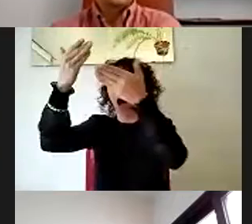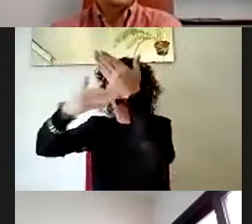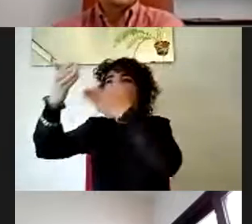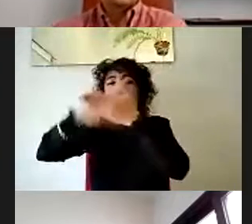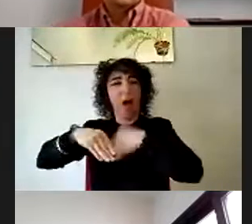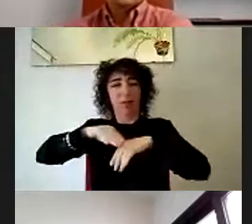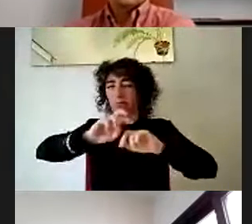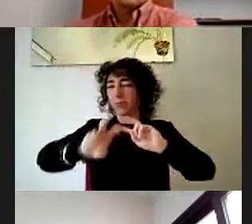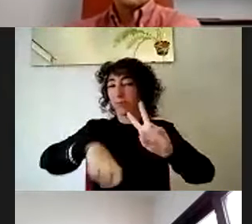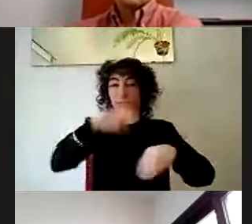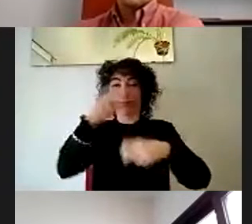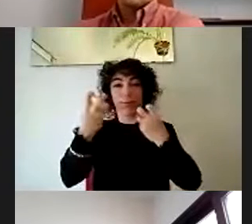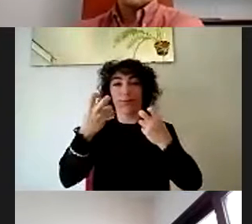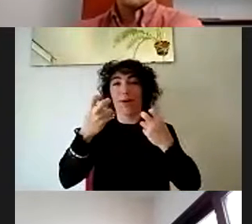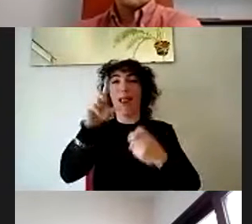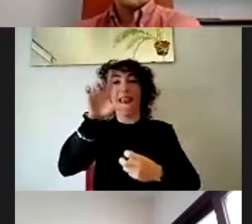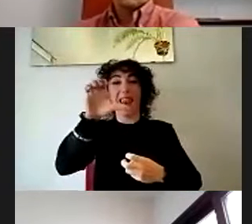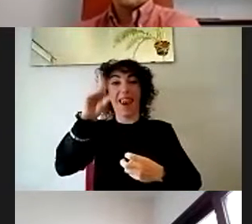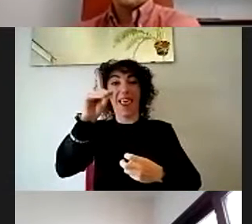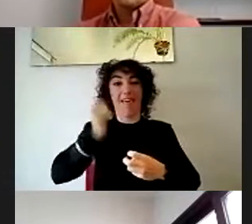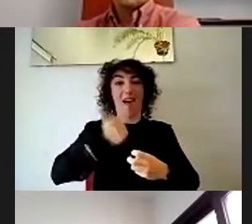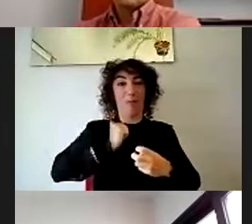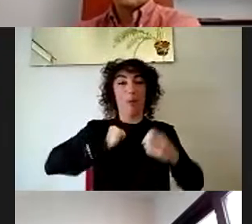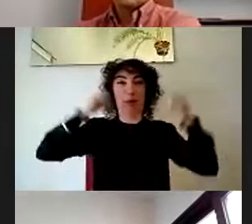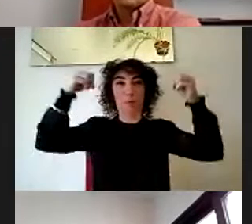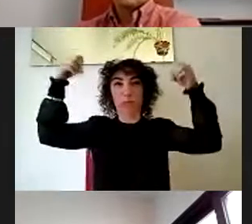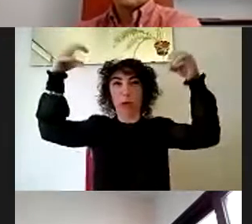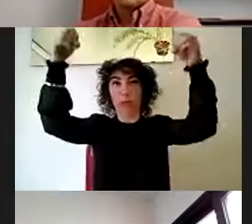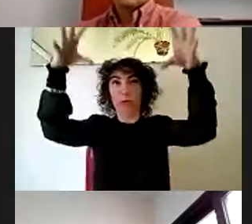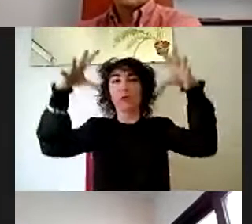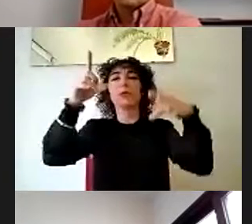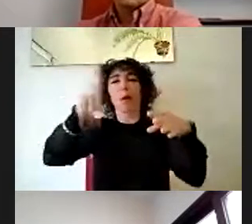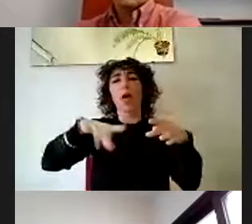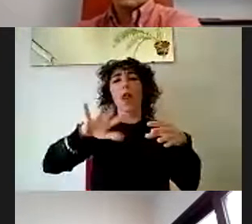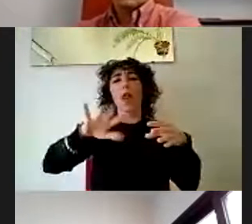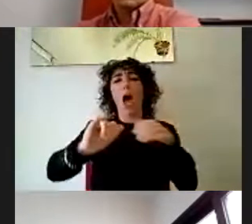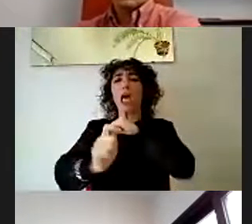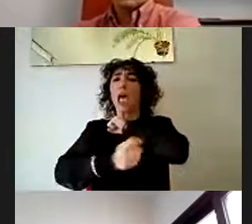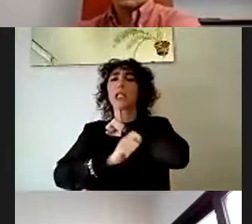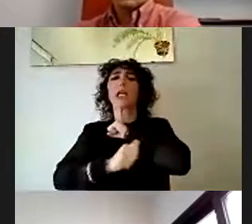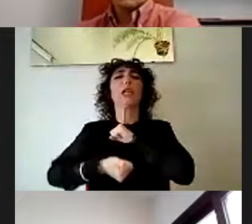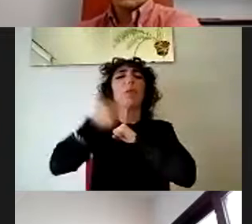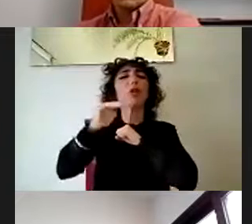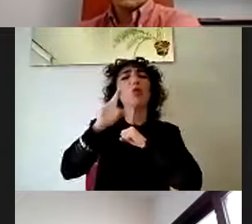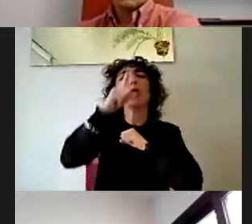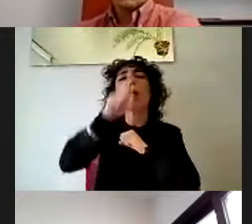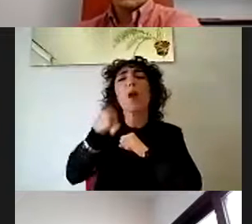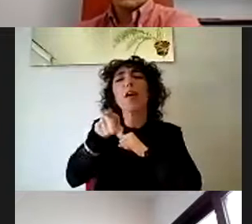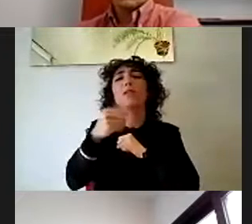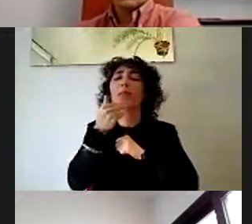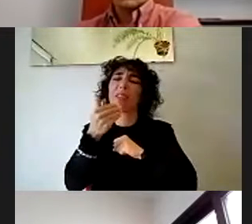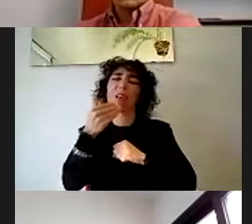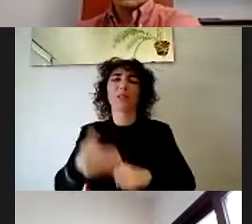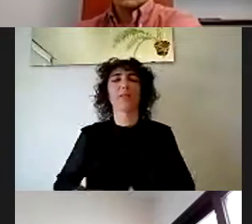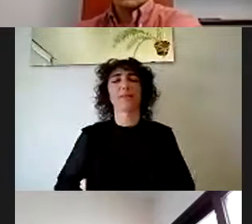LED y algunas estrategias más, Pepe, que tú recuerdes, en las que se vienen. Gracias.